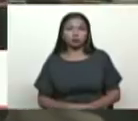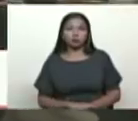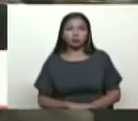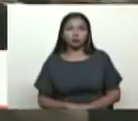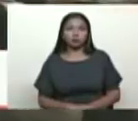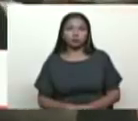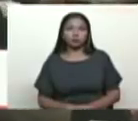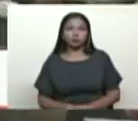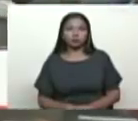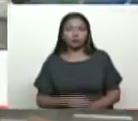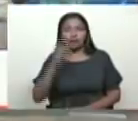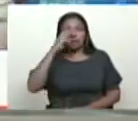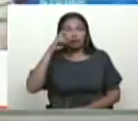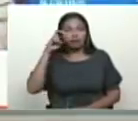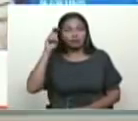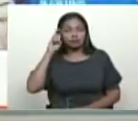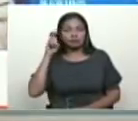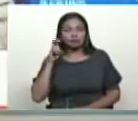desde la Cancillería.